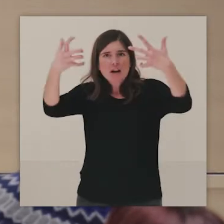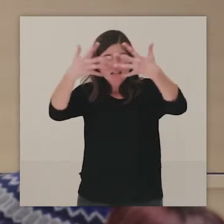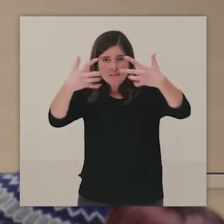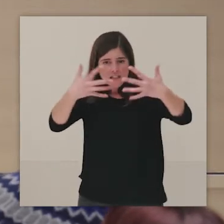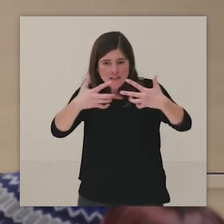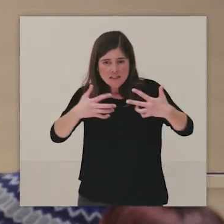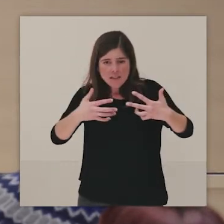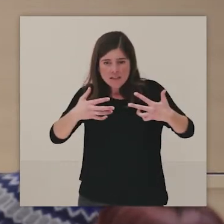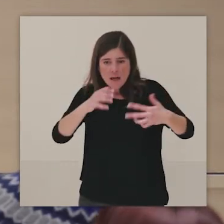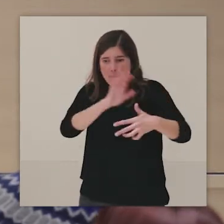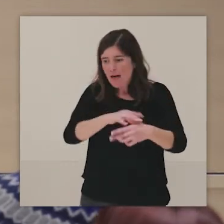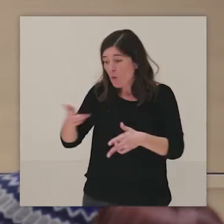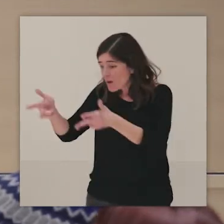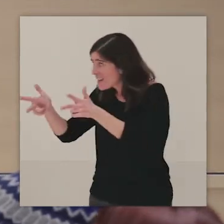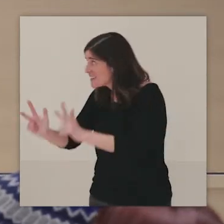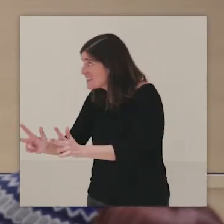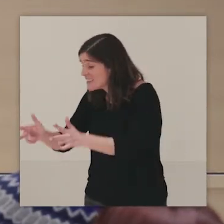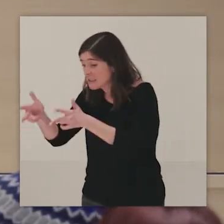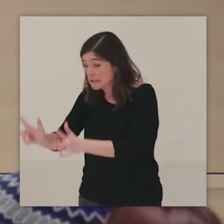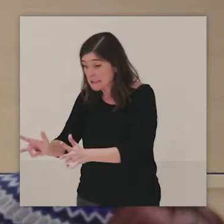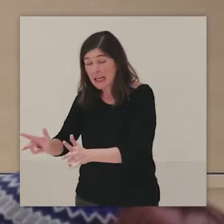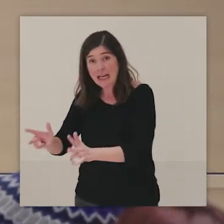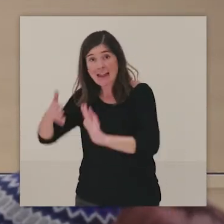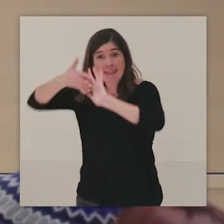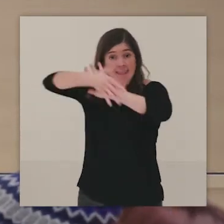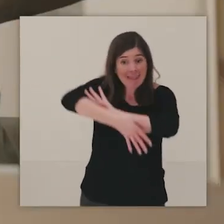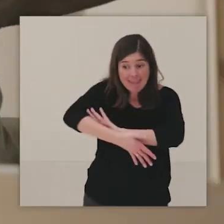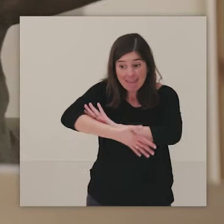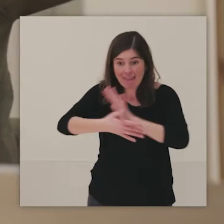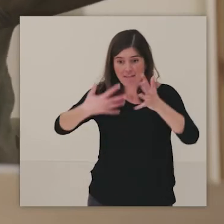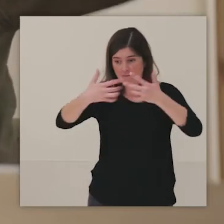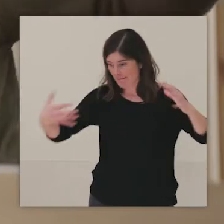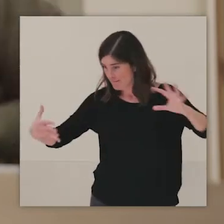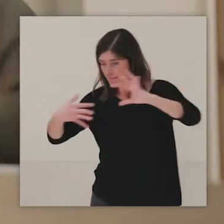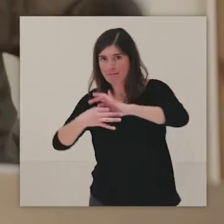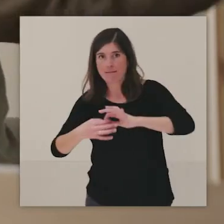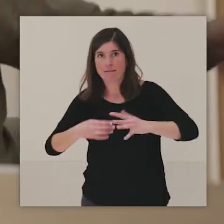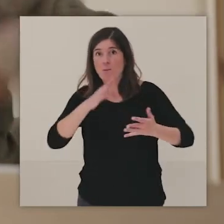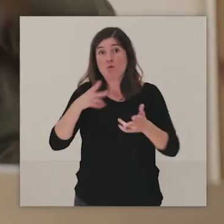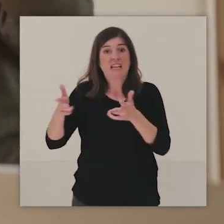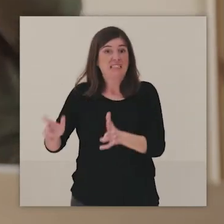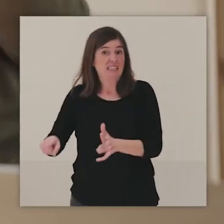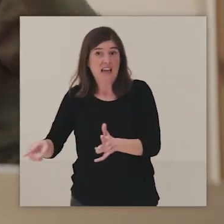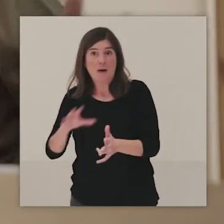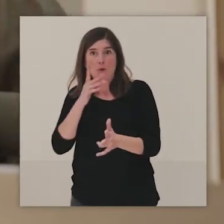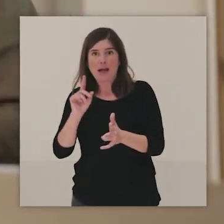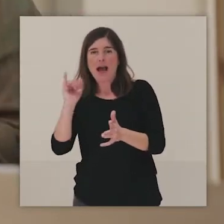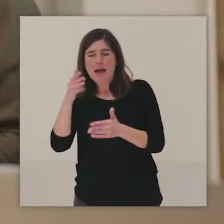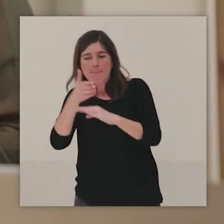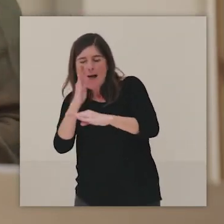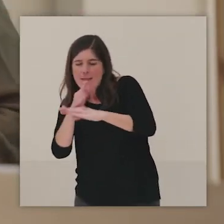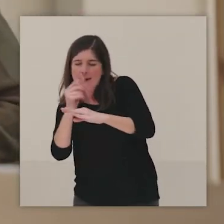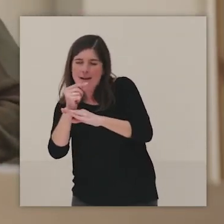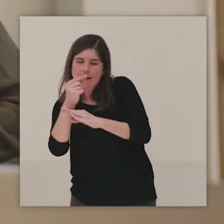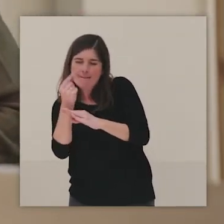Todo esto para describir un asiento, ¿eh? No creáis. Que lo que está describiendo es eso, un asiento, que es la misericordia, pues eso, que hay unas tallas y